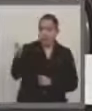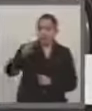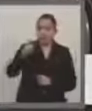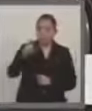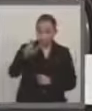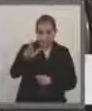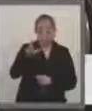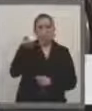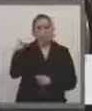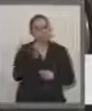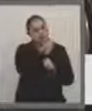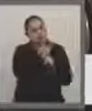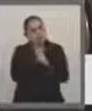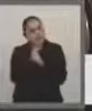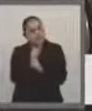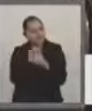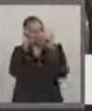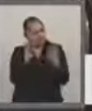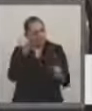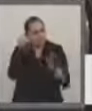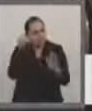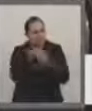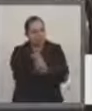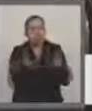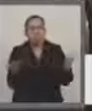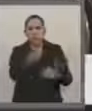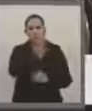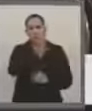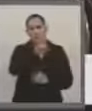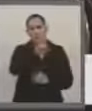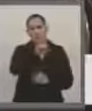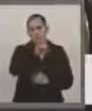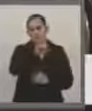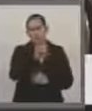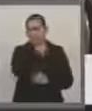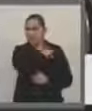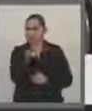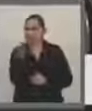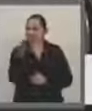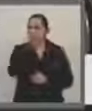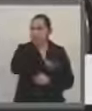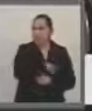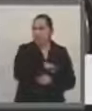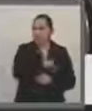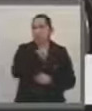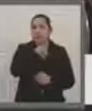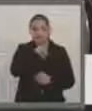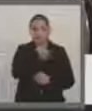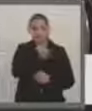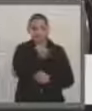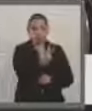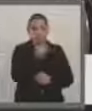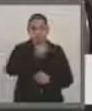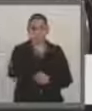investigue a fondo el fraude que realizó Bansefi al distribuir 68.8 millones